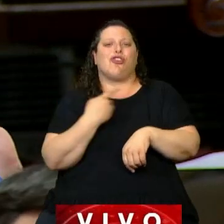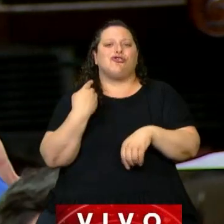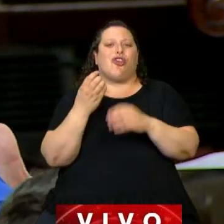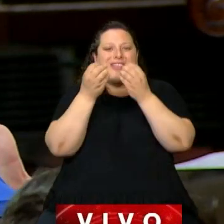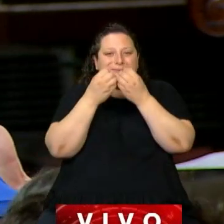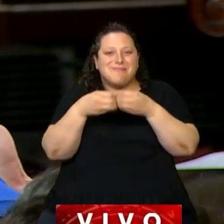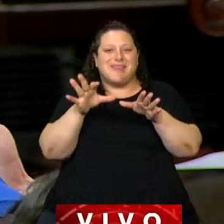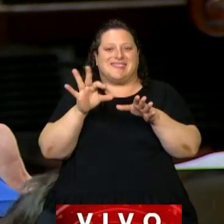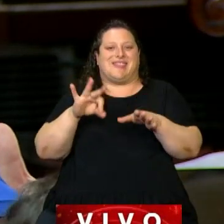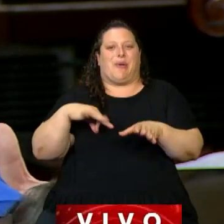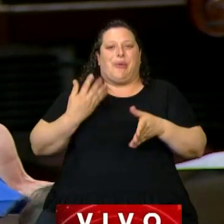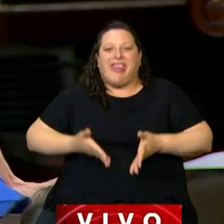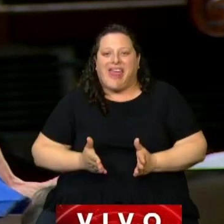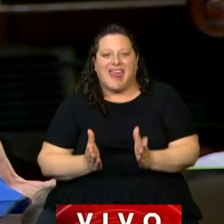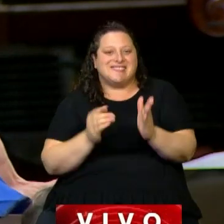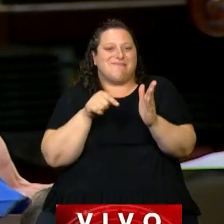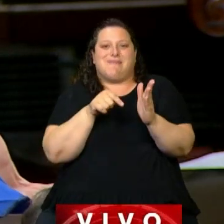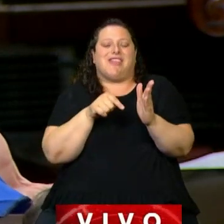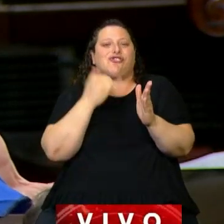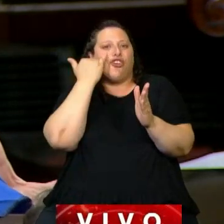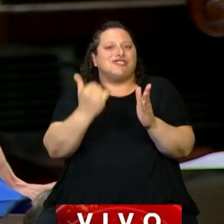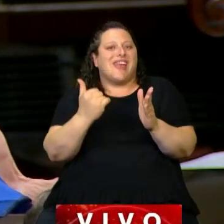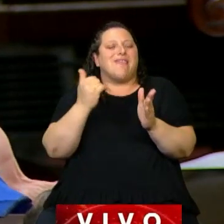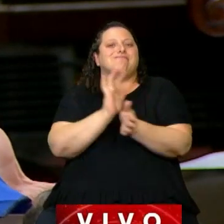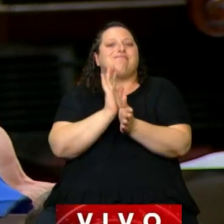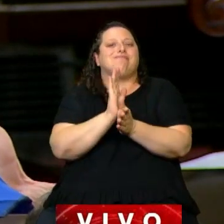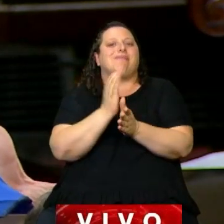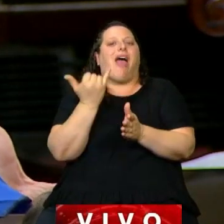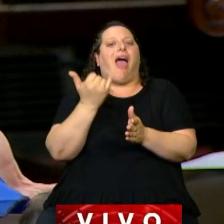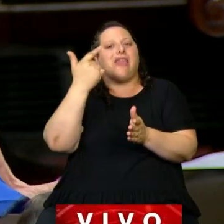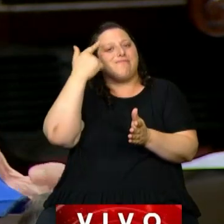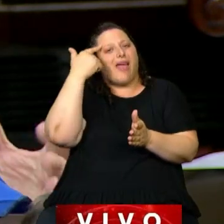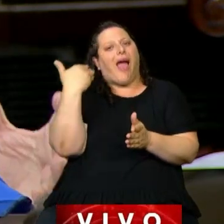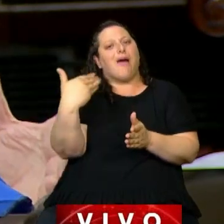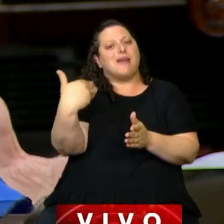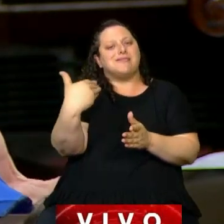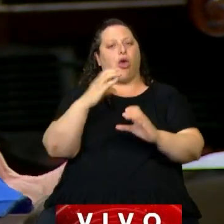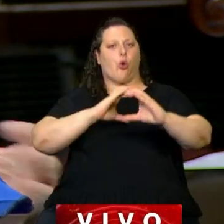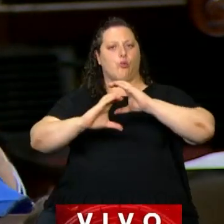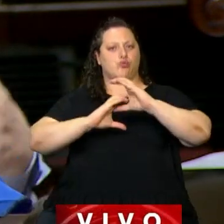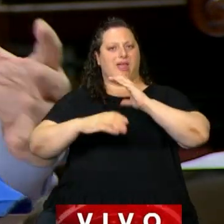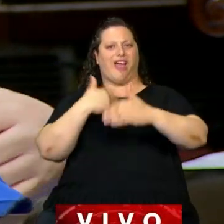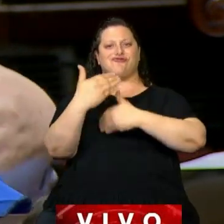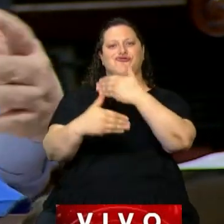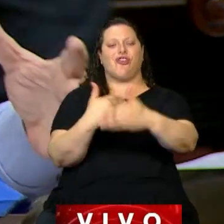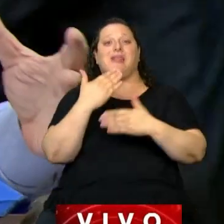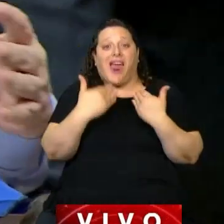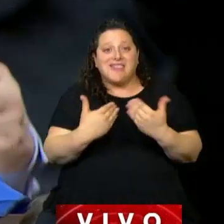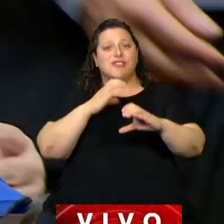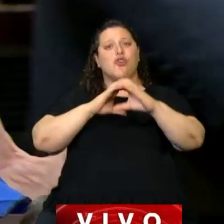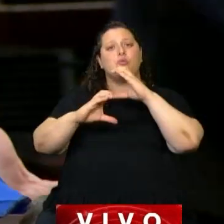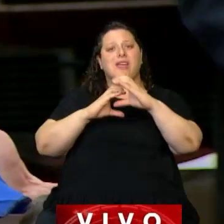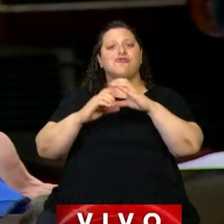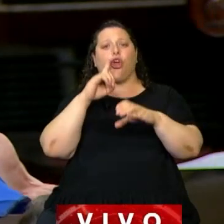en el desarrollo de todo ser humano es la capacidad de poder comunicarse. Al poder comunicarnos no solo estamos receptando